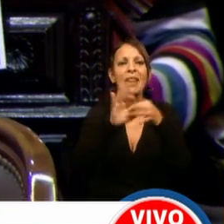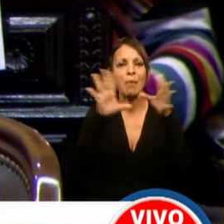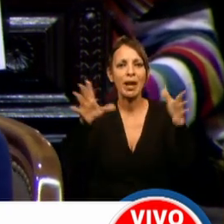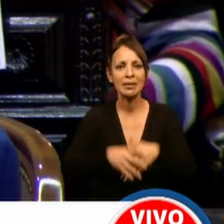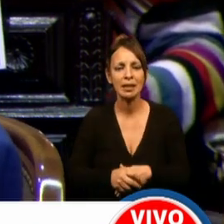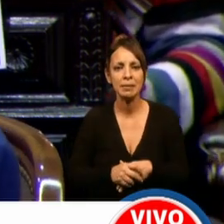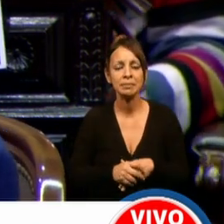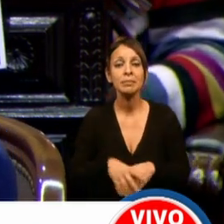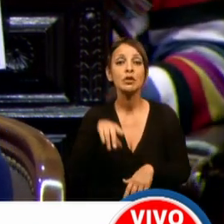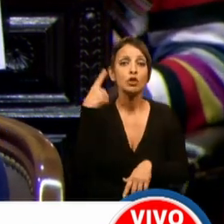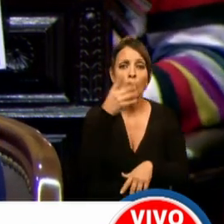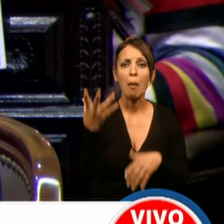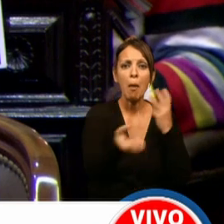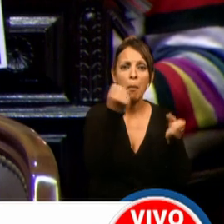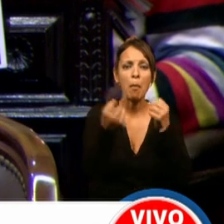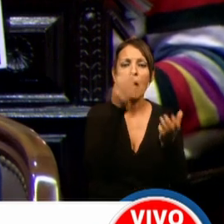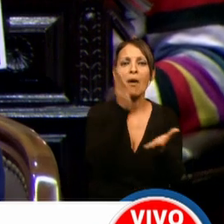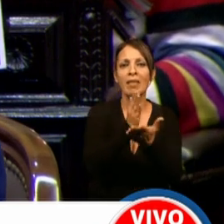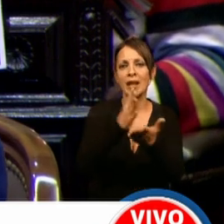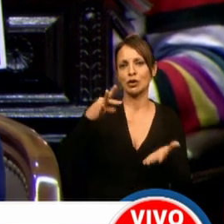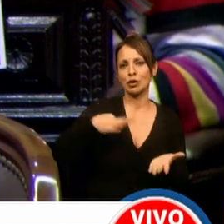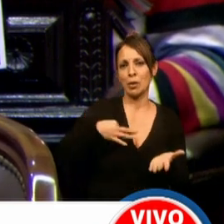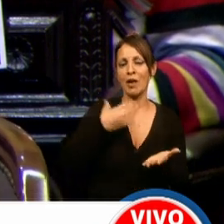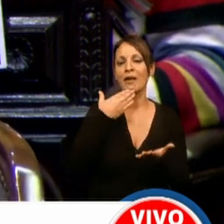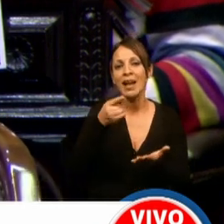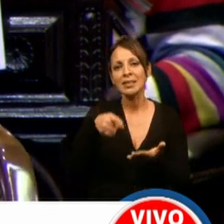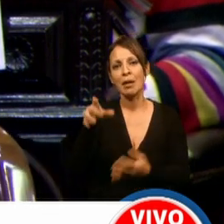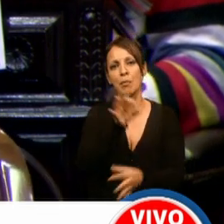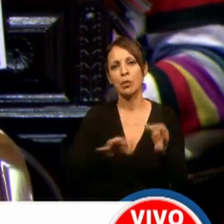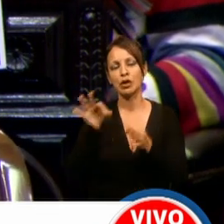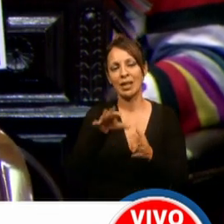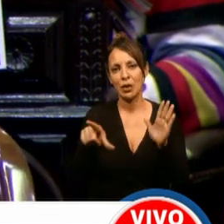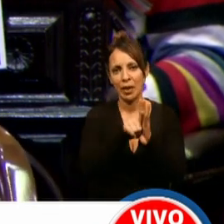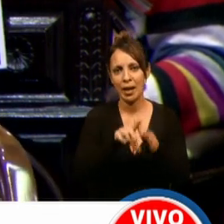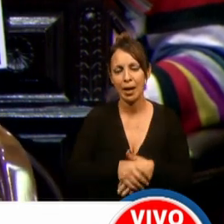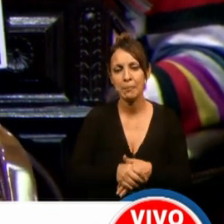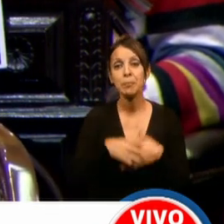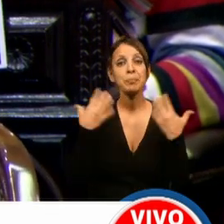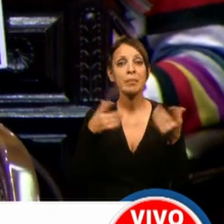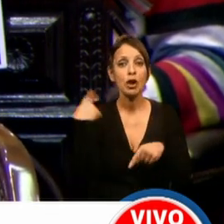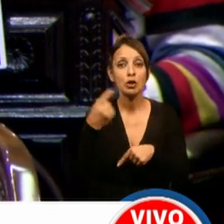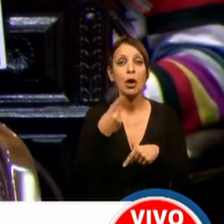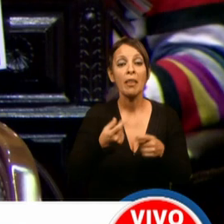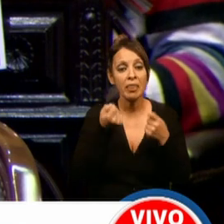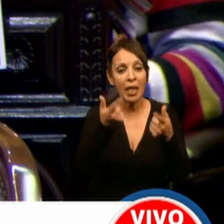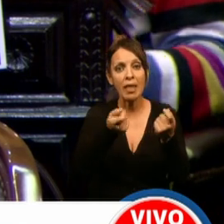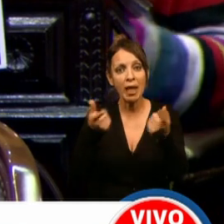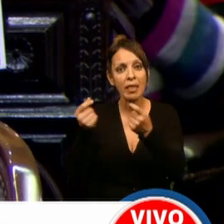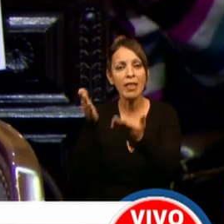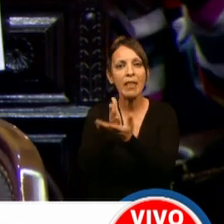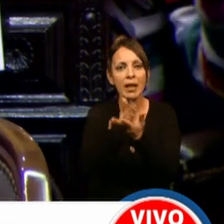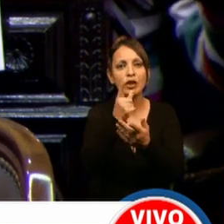todos ganamos derechos ciudadanos con este proyecto de ley y por lo tanto vamos a tener una sociedad más justa más